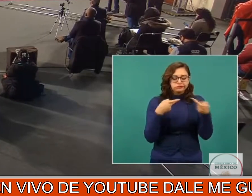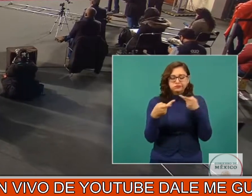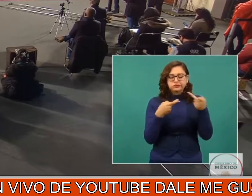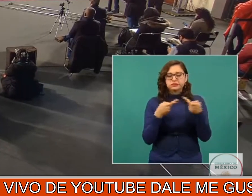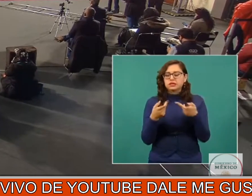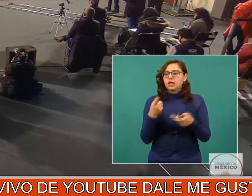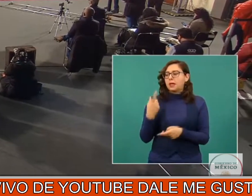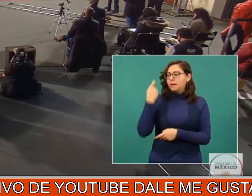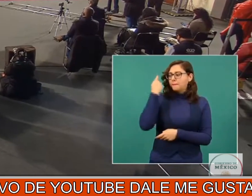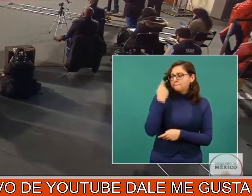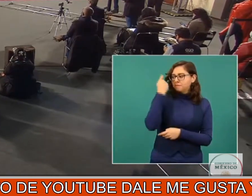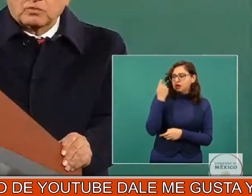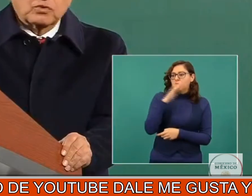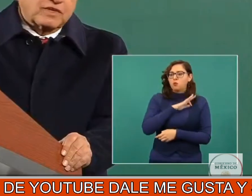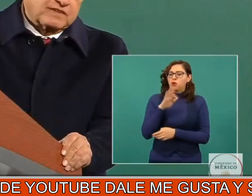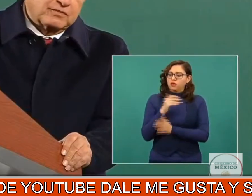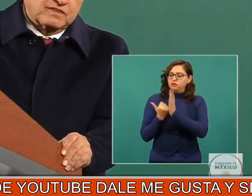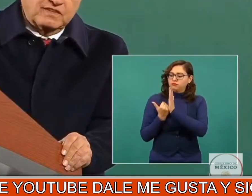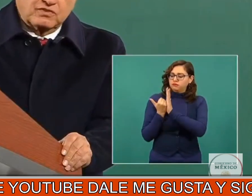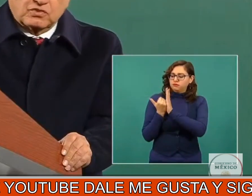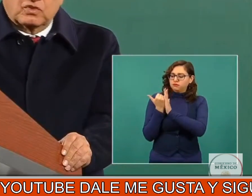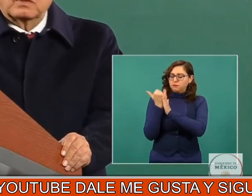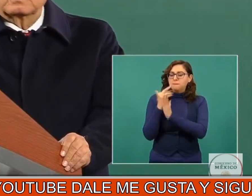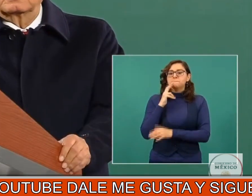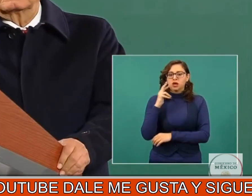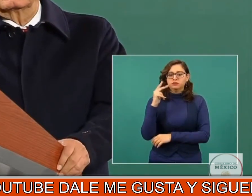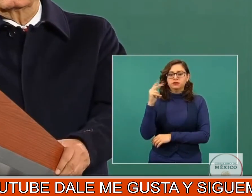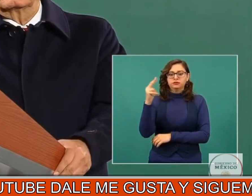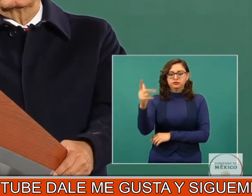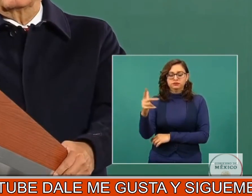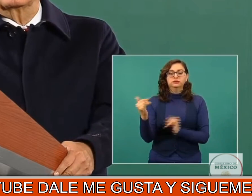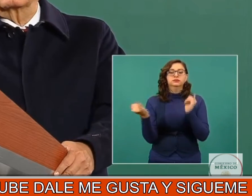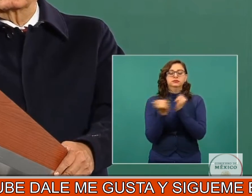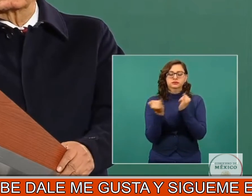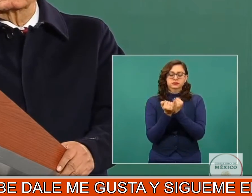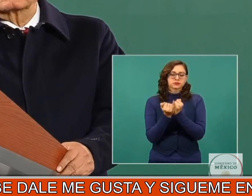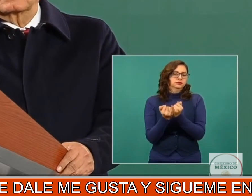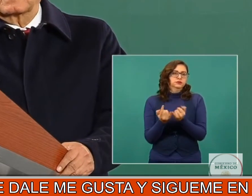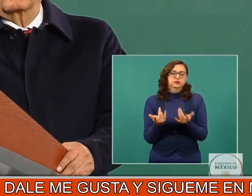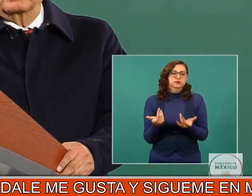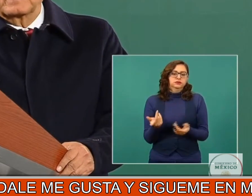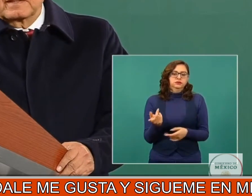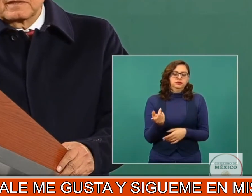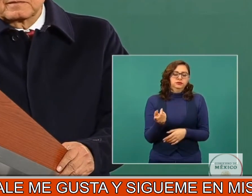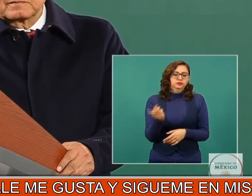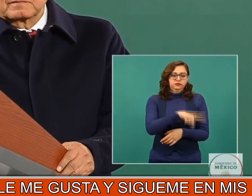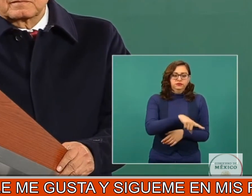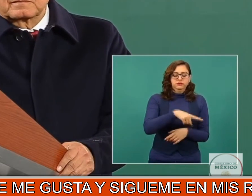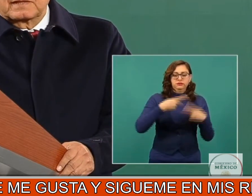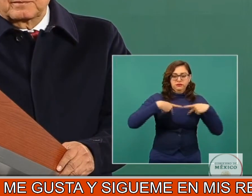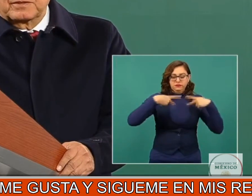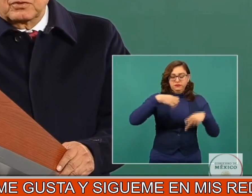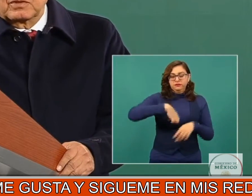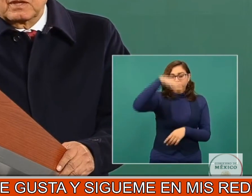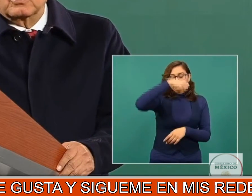de pensiones, como lo que estamos haciendo con el aumento al doble